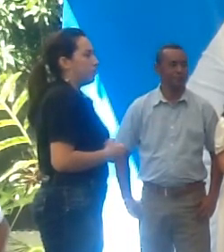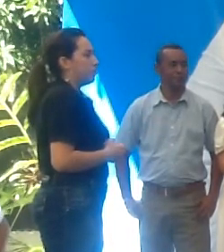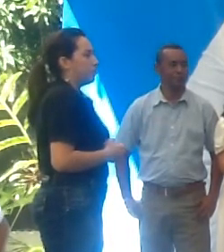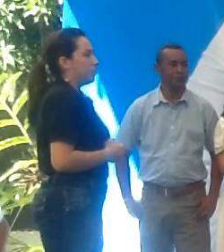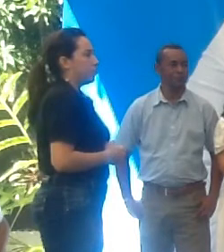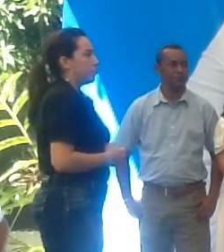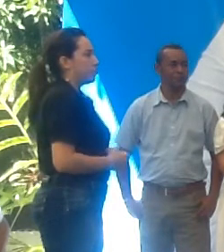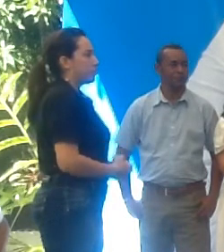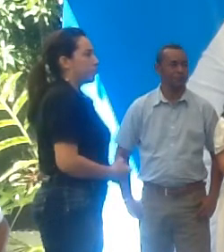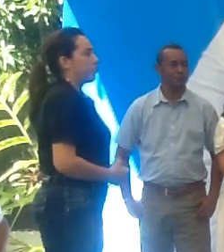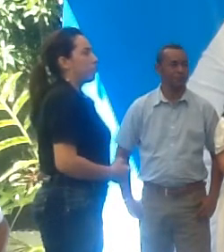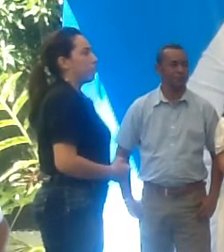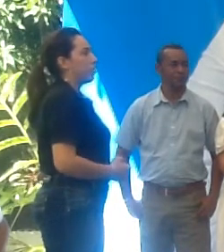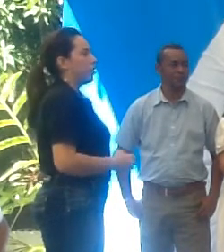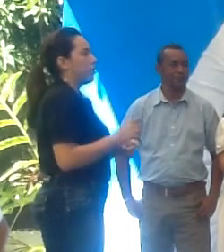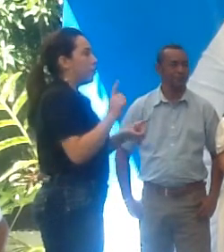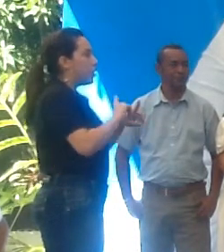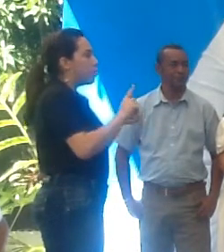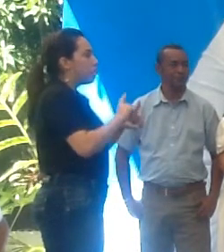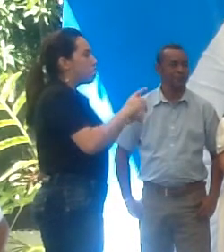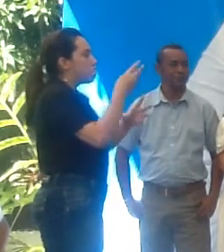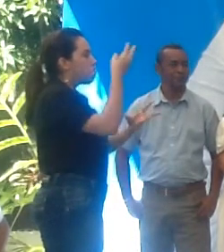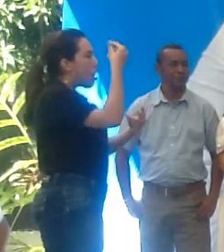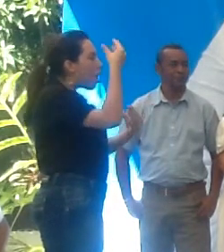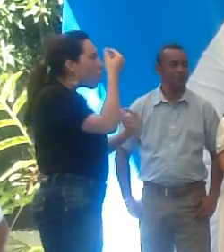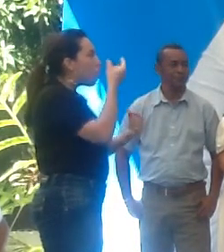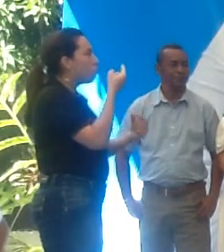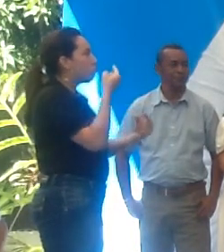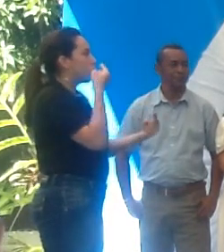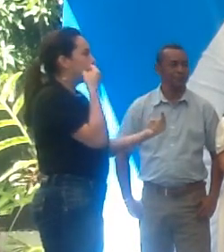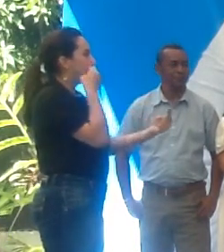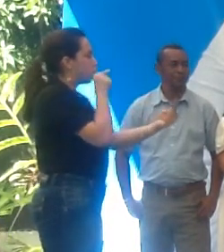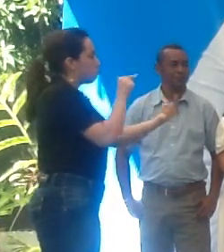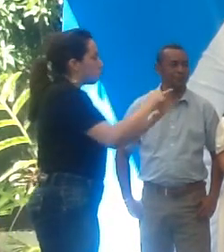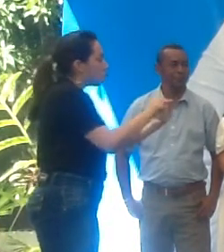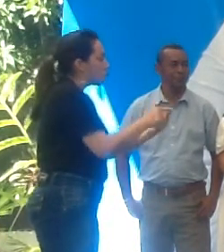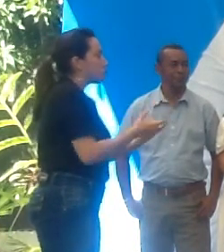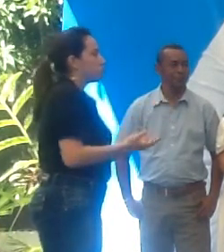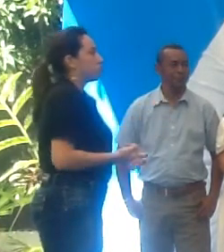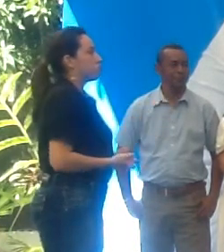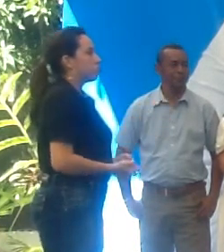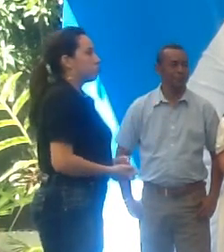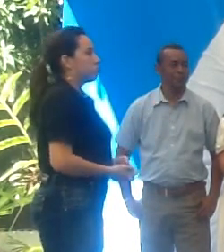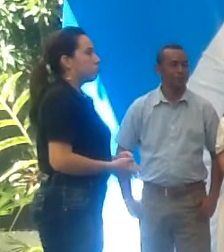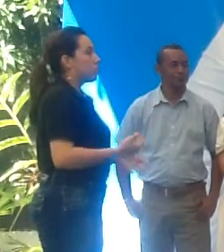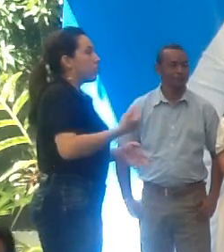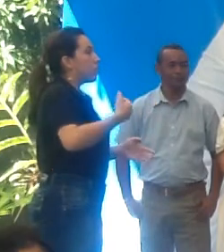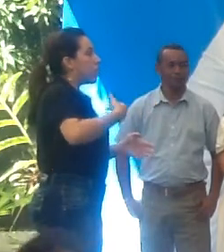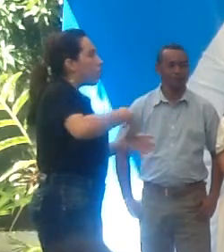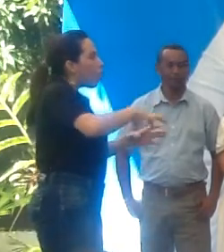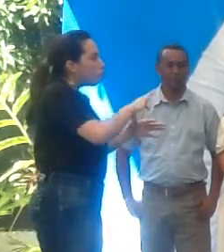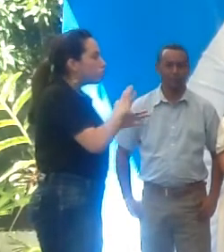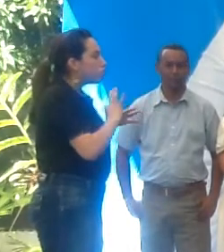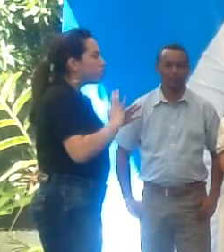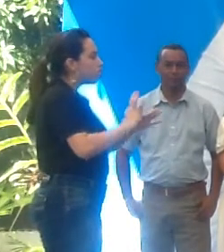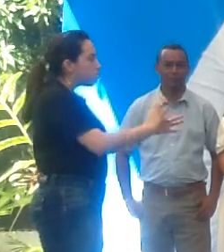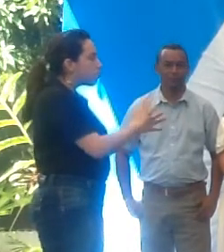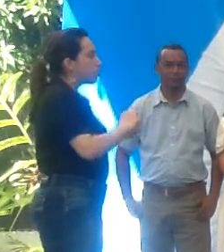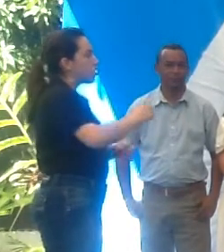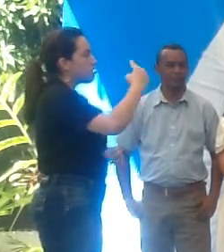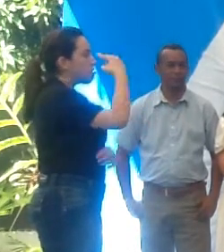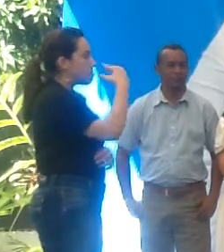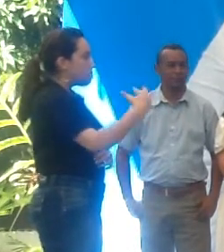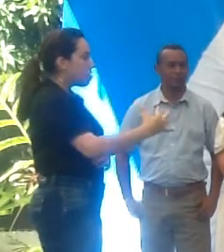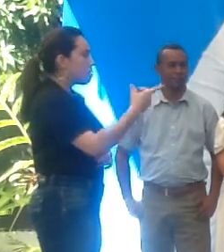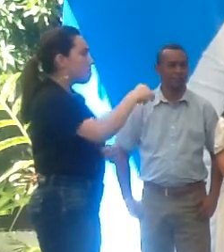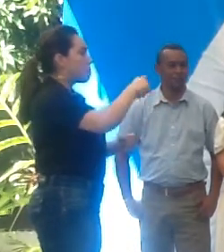diferentes valores, propósitos que nos unen como samarios y